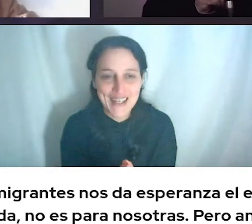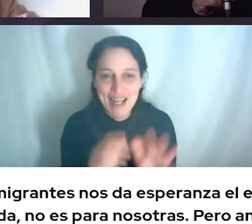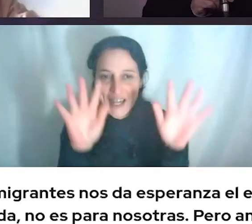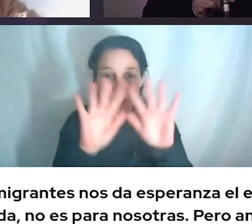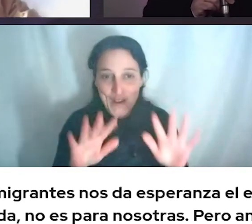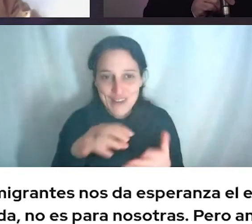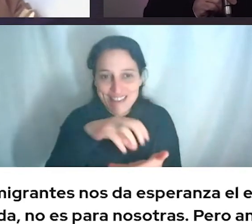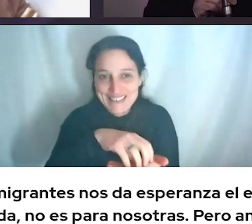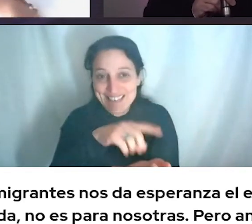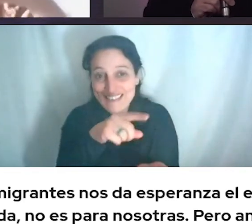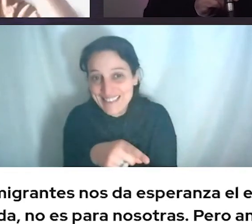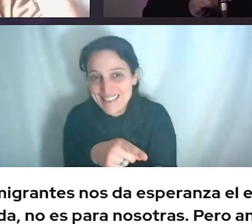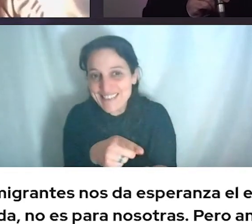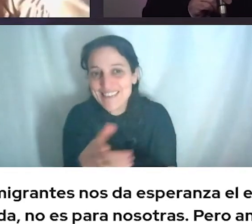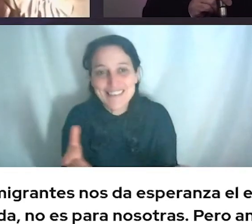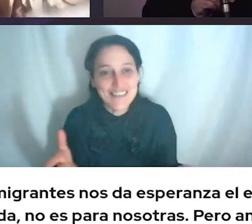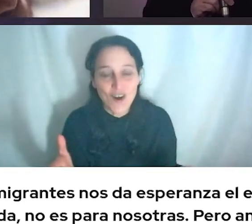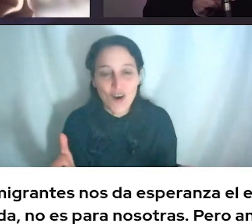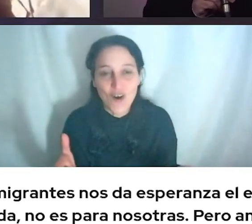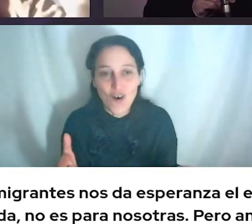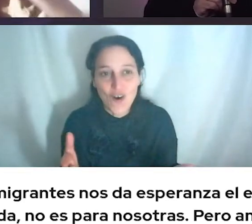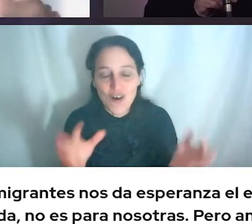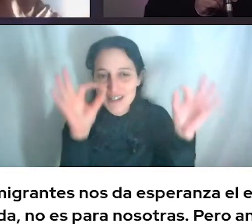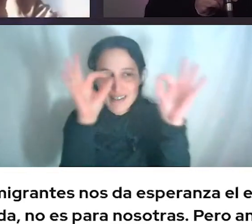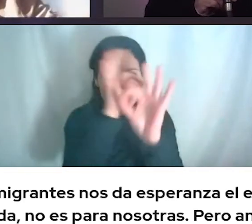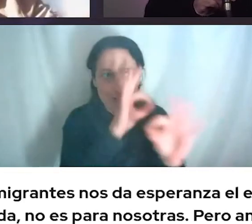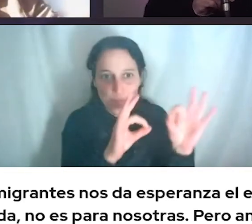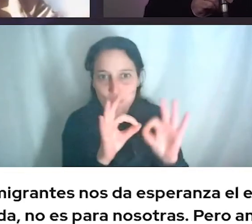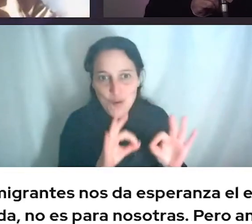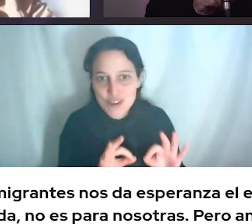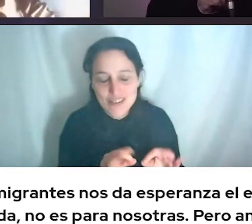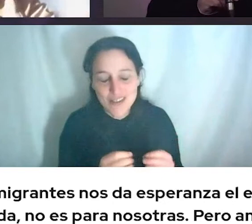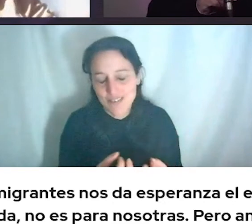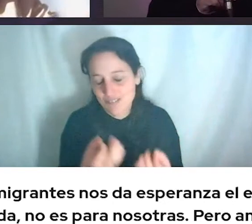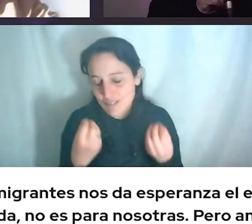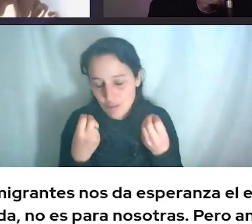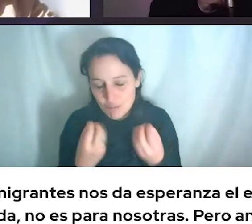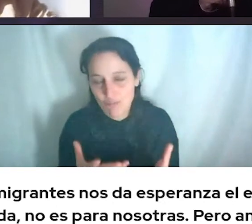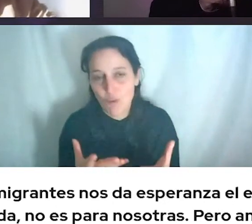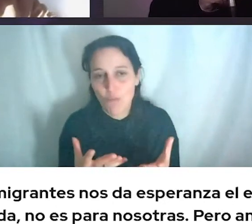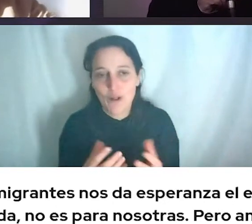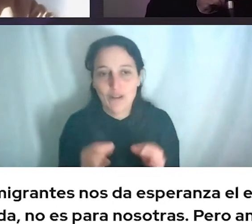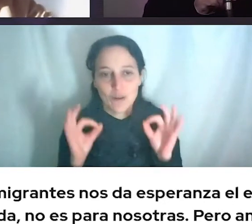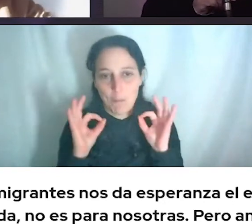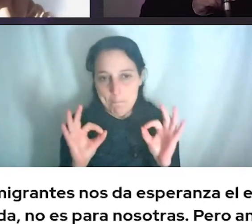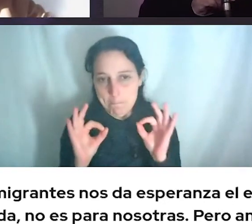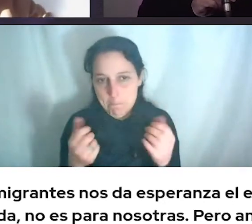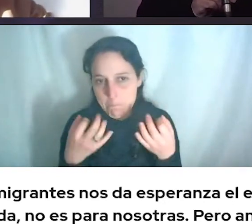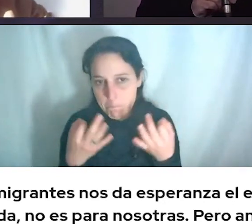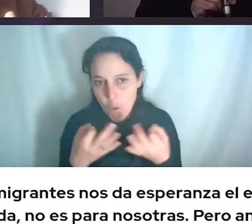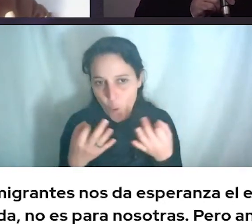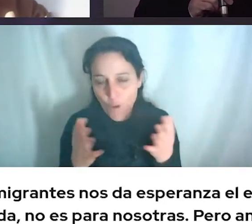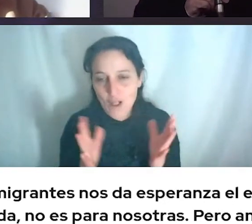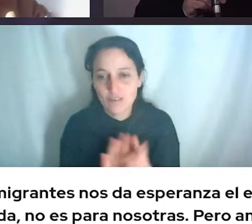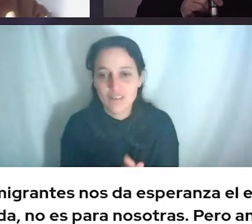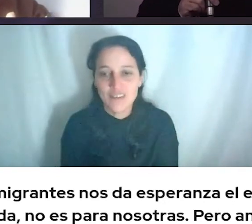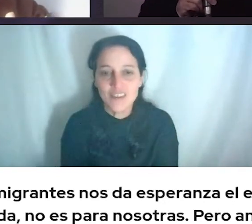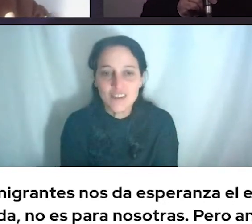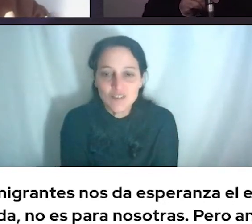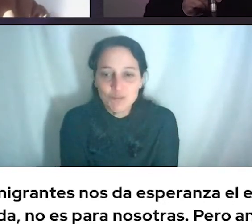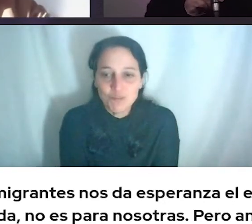proyecto, vuelvo a decirlo, ¿no? Alucinante para nosotros. Muchas gracias.